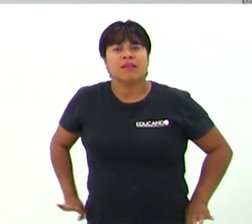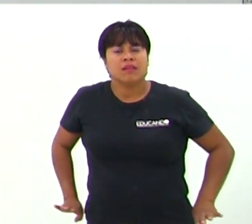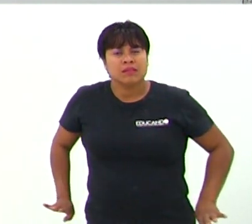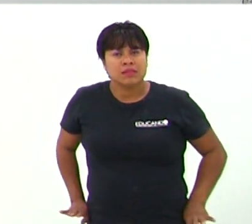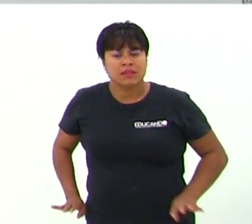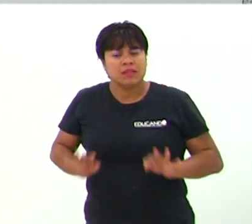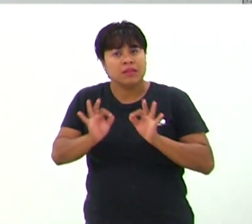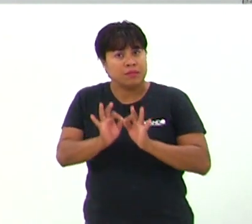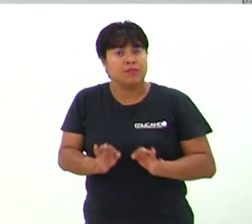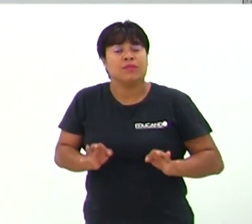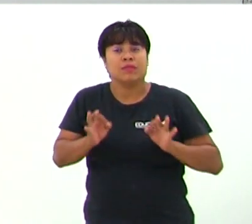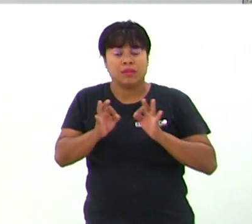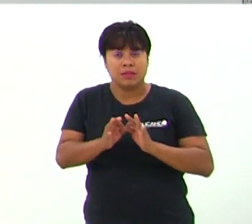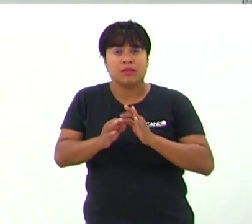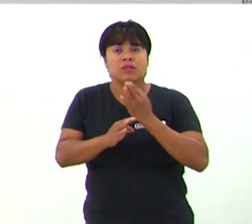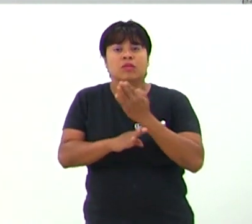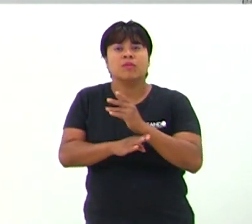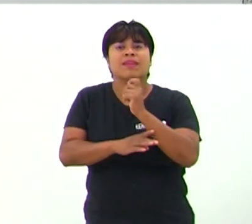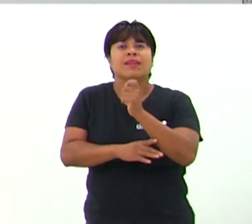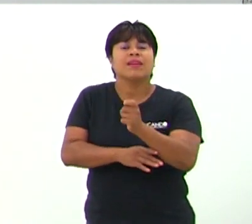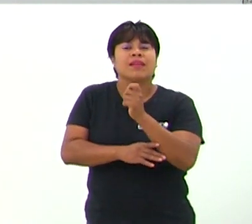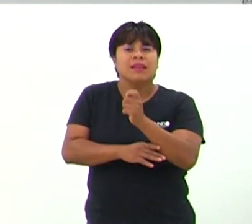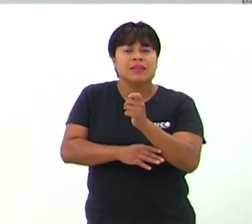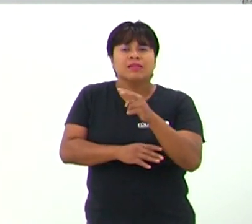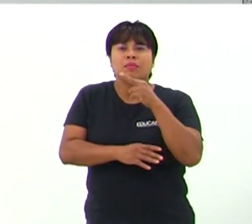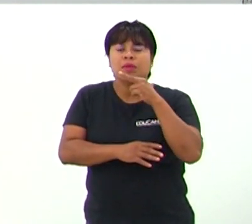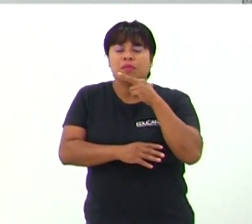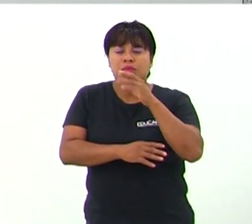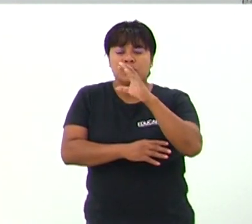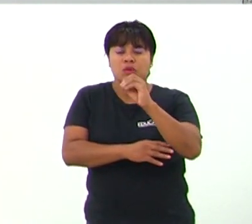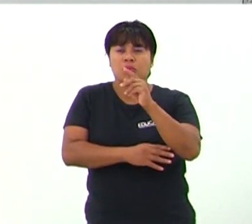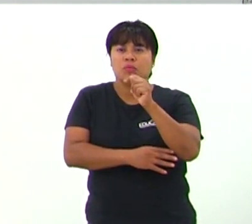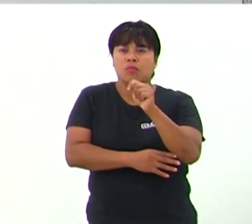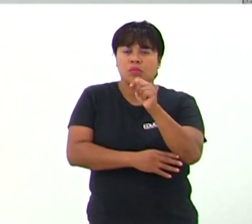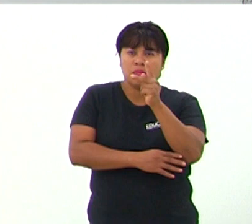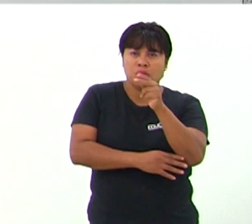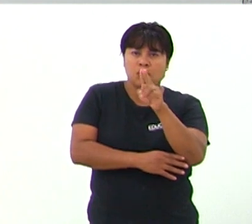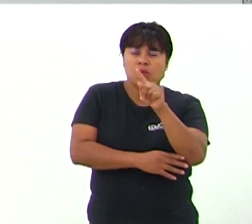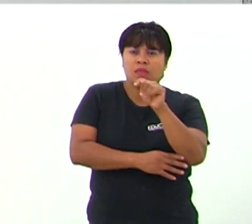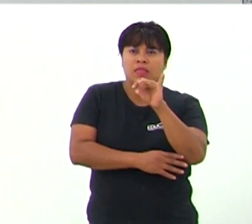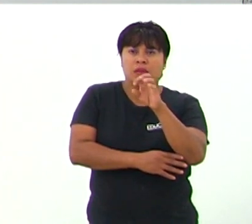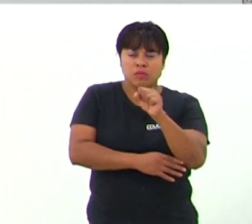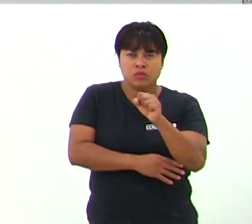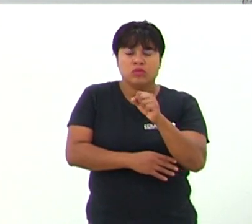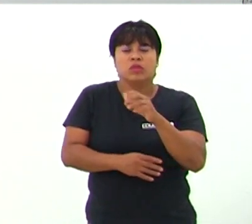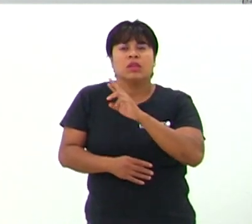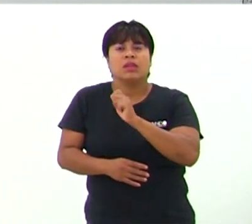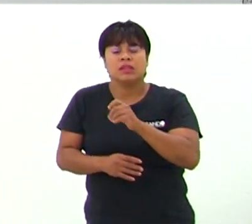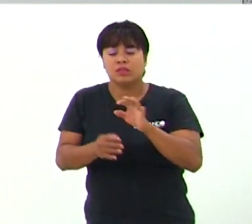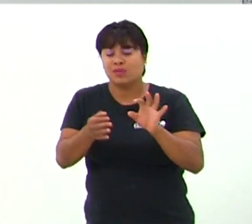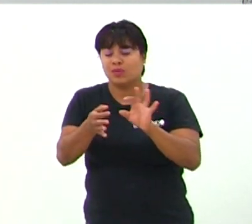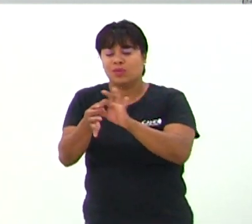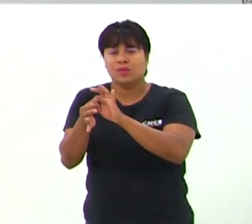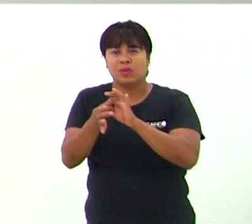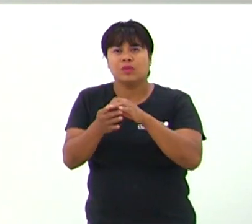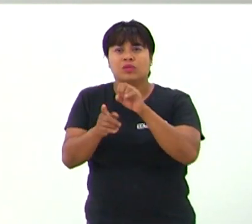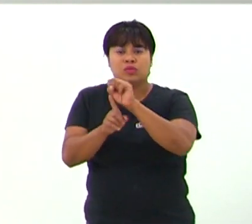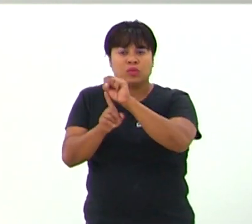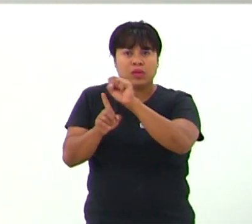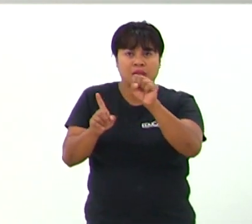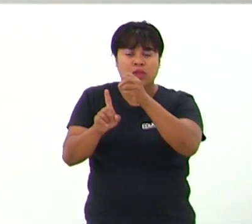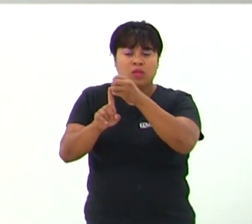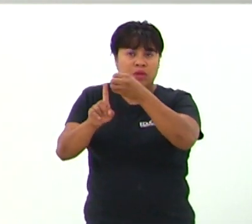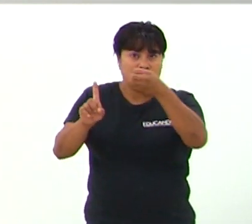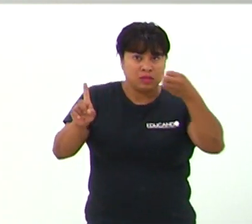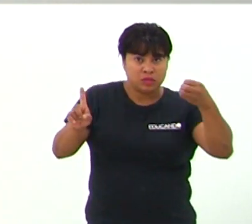característica principal de lo que son los verbos copulativos. Van a unir a lo que es el sujeto de una oración